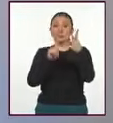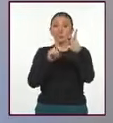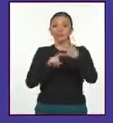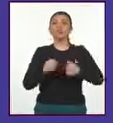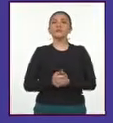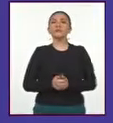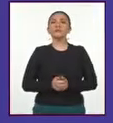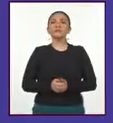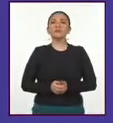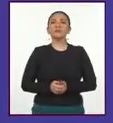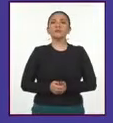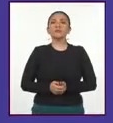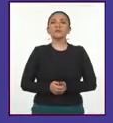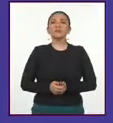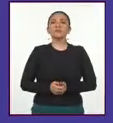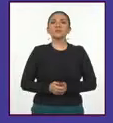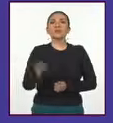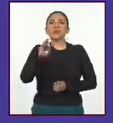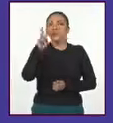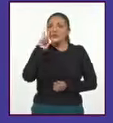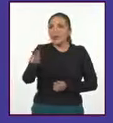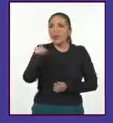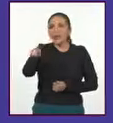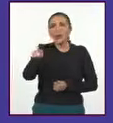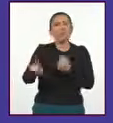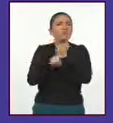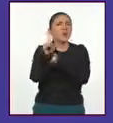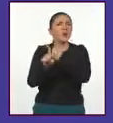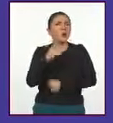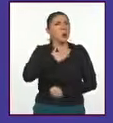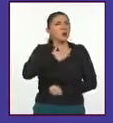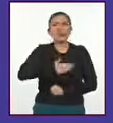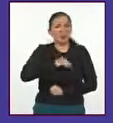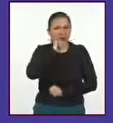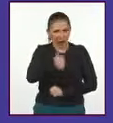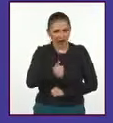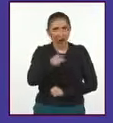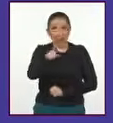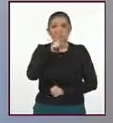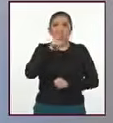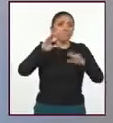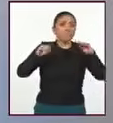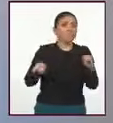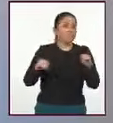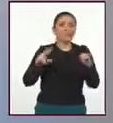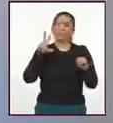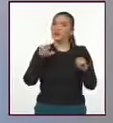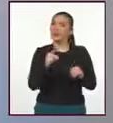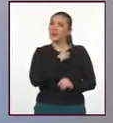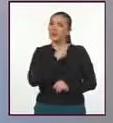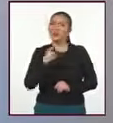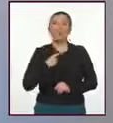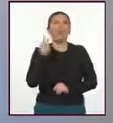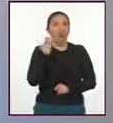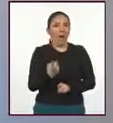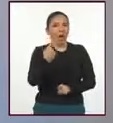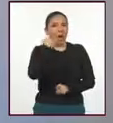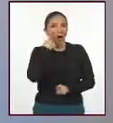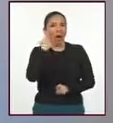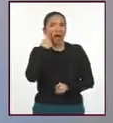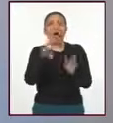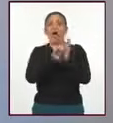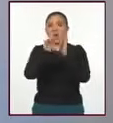uno no se calle ante las injusticias. Es una situación que se llega a dar bastante en contextos escolares, lo que es el